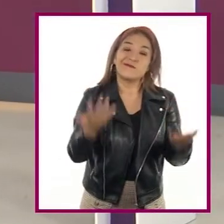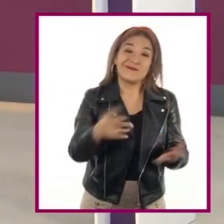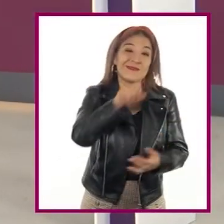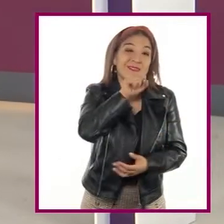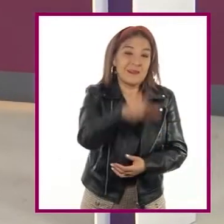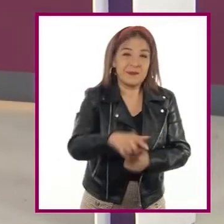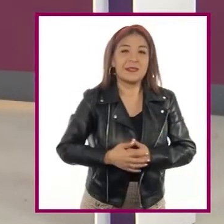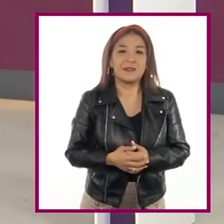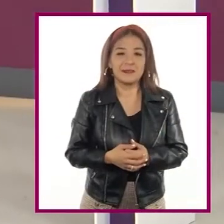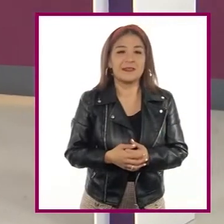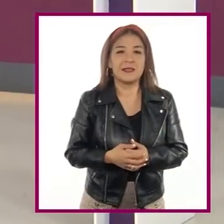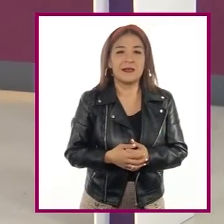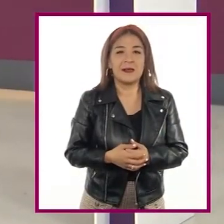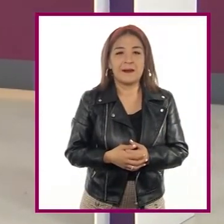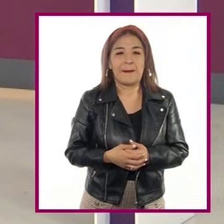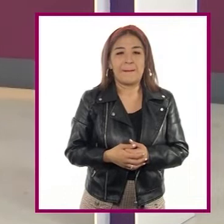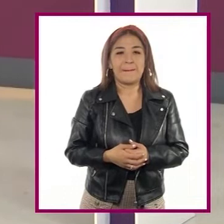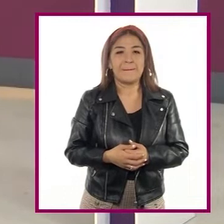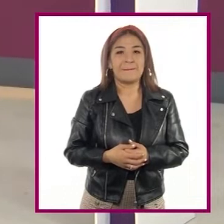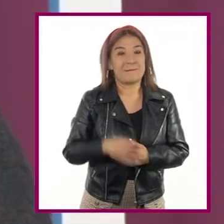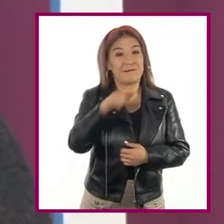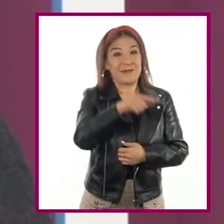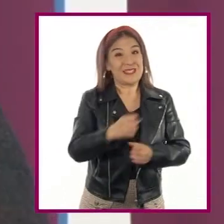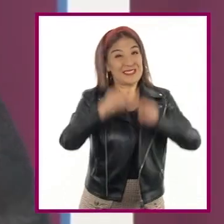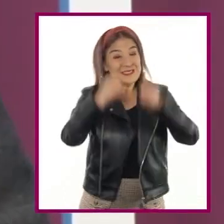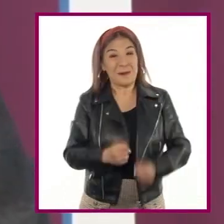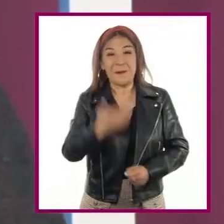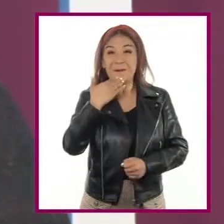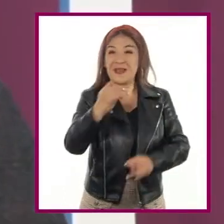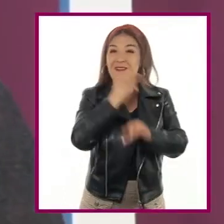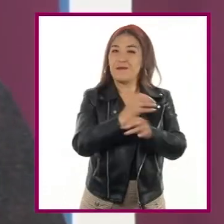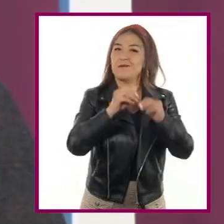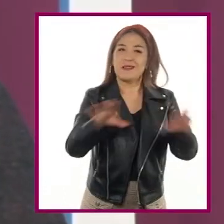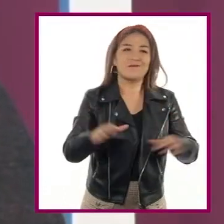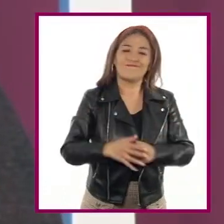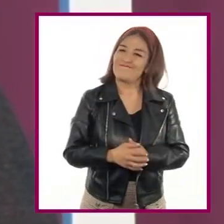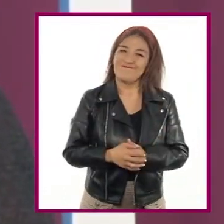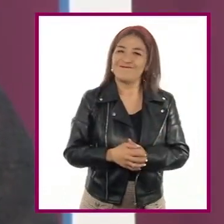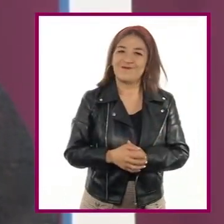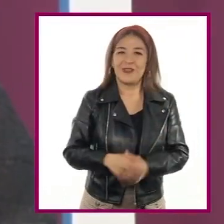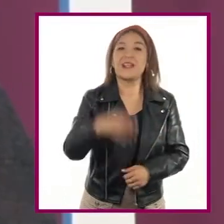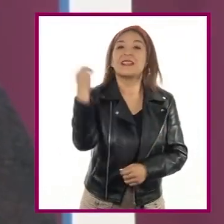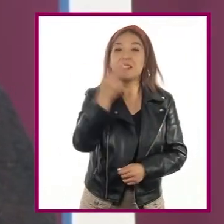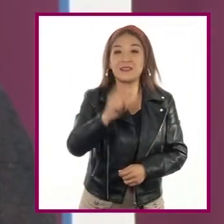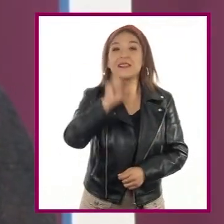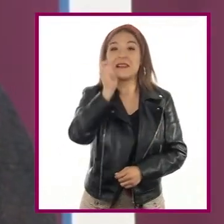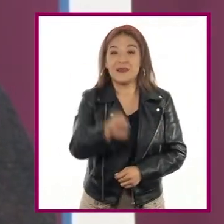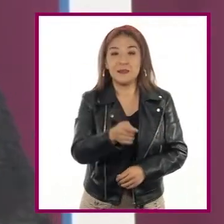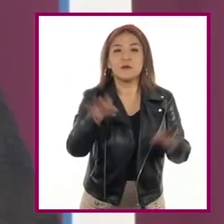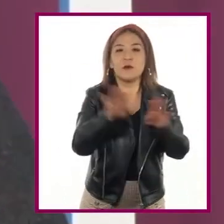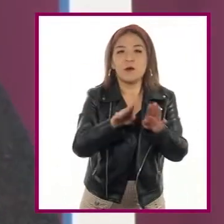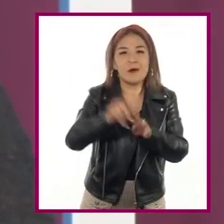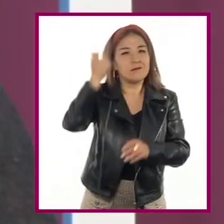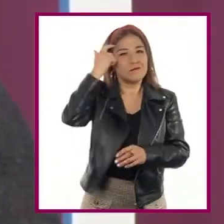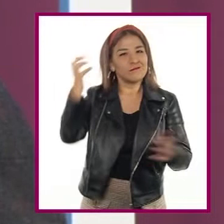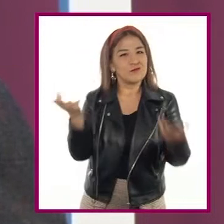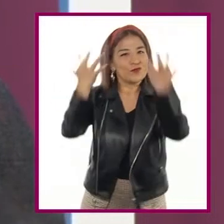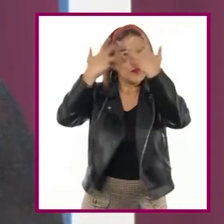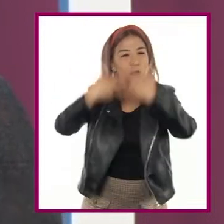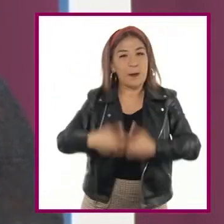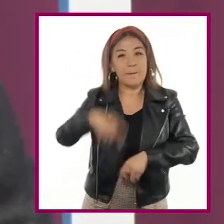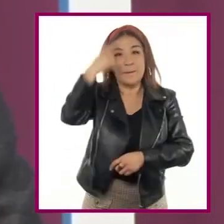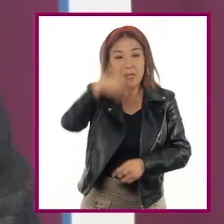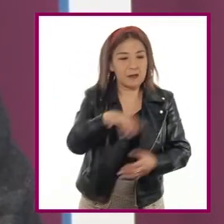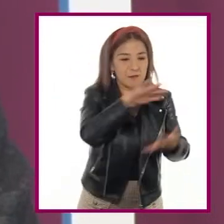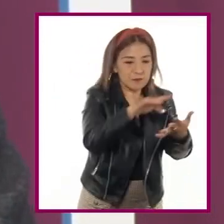embargo, esto no significa que estemos mejor informados. Para ello, es fundamental desarrollar capacidades como la